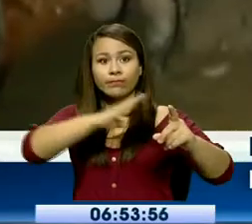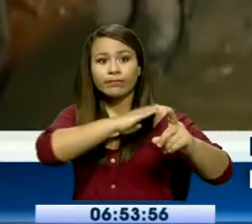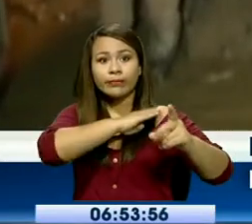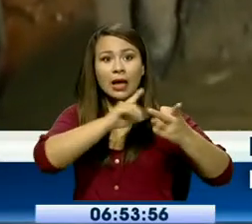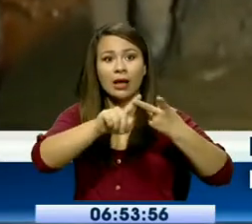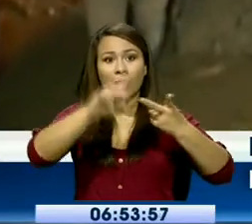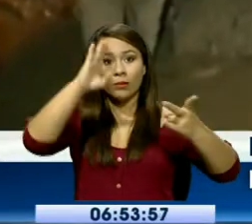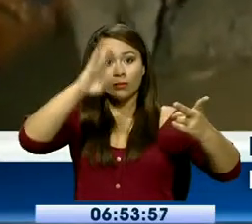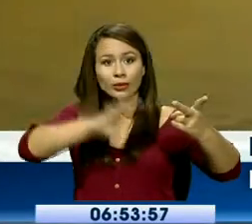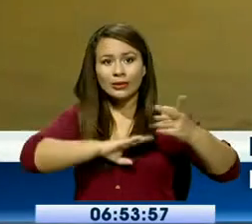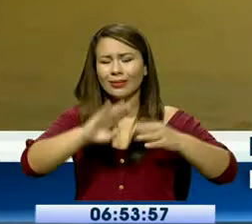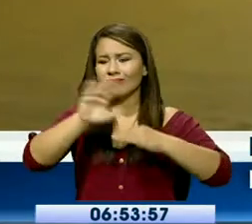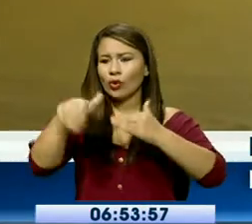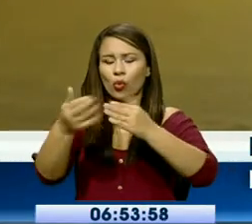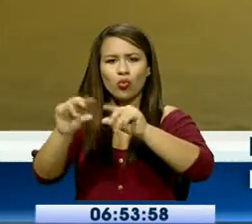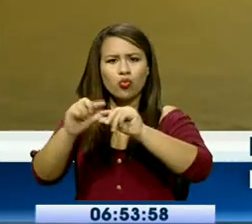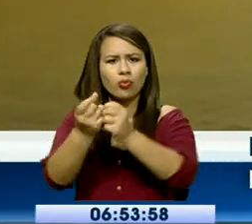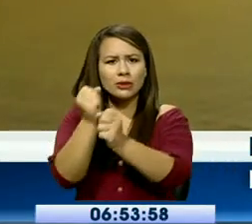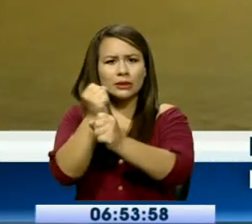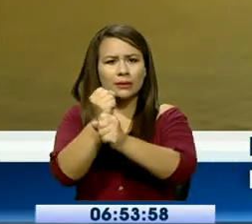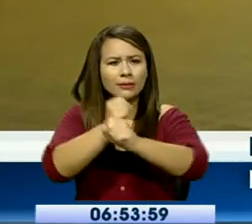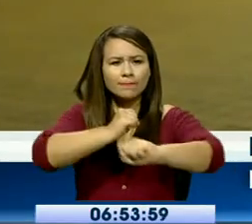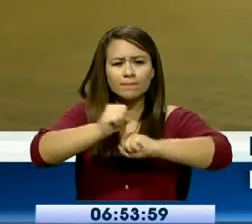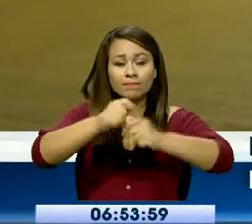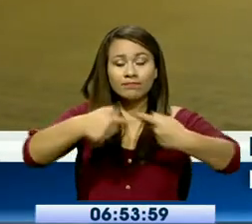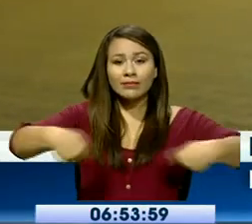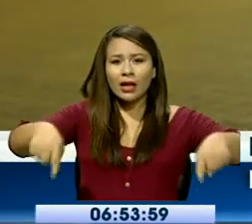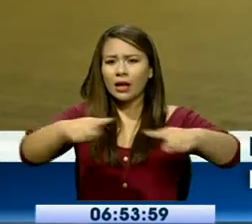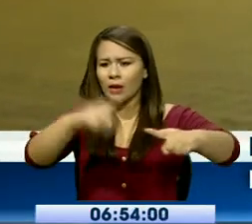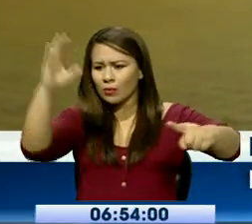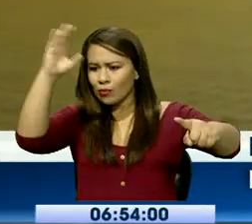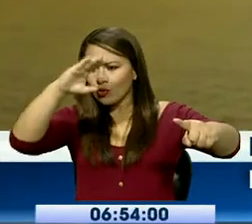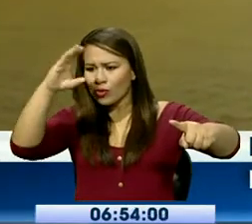en el lugar de los acontecimientos para determinar las circunstancias del mismo.